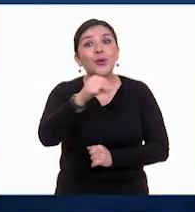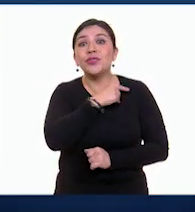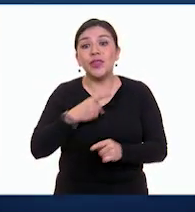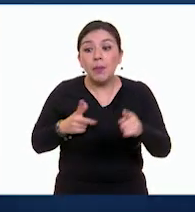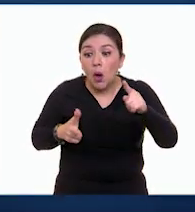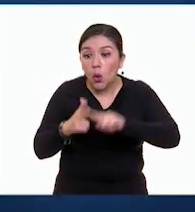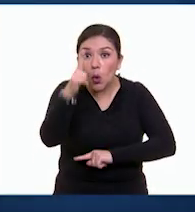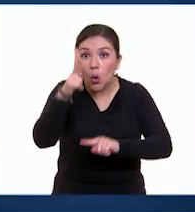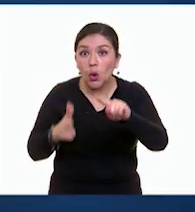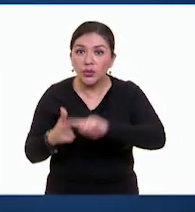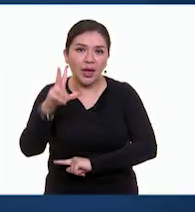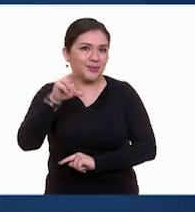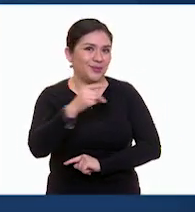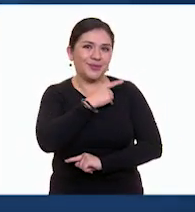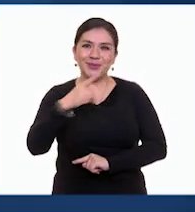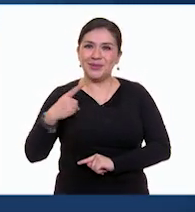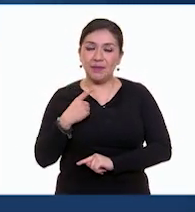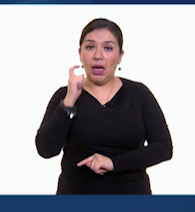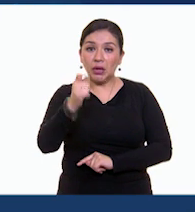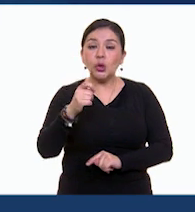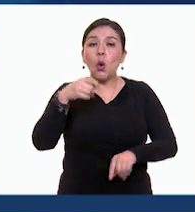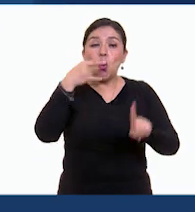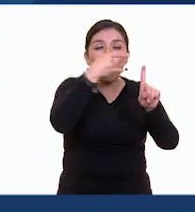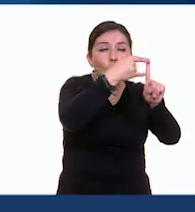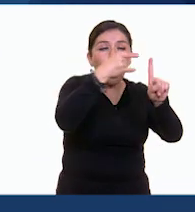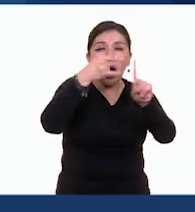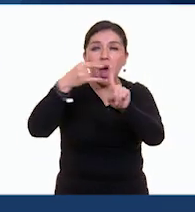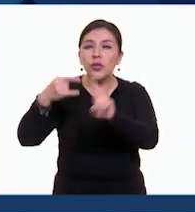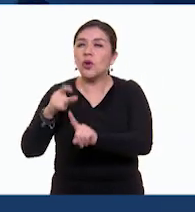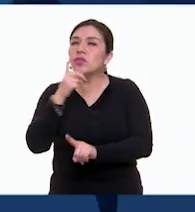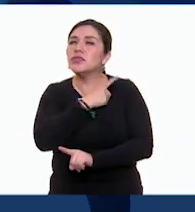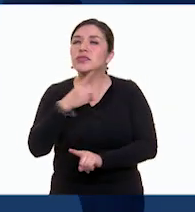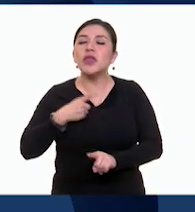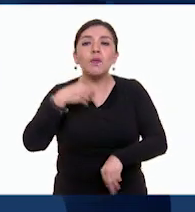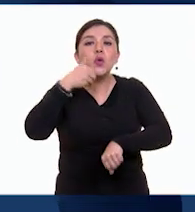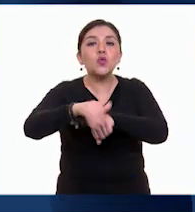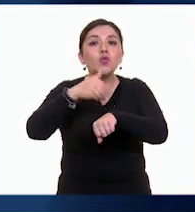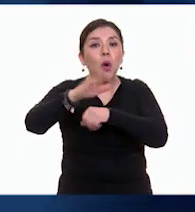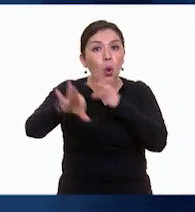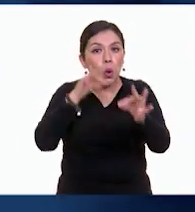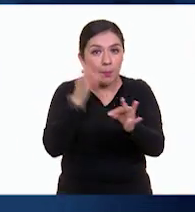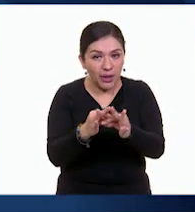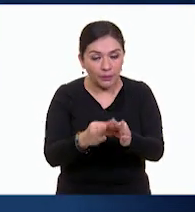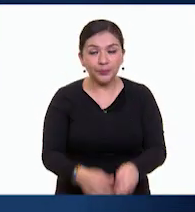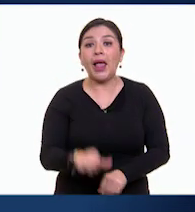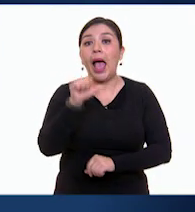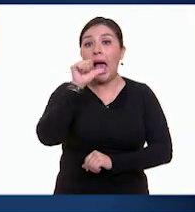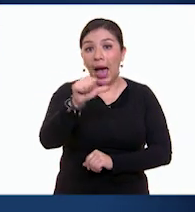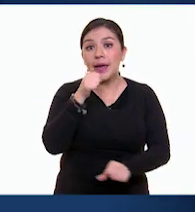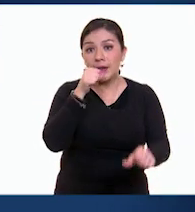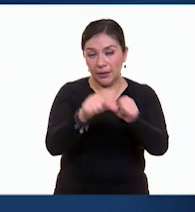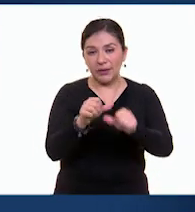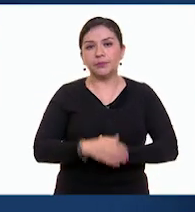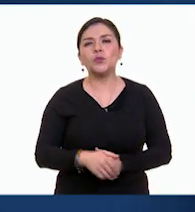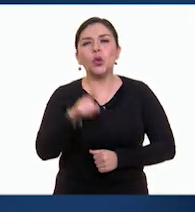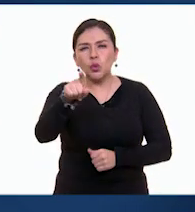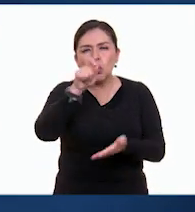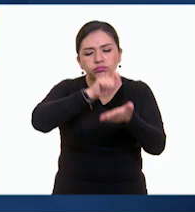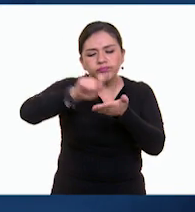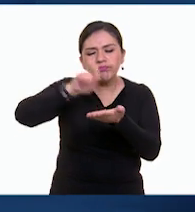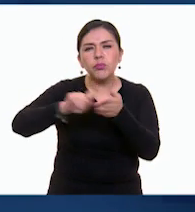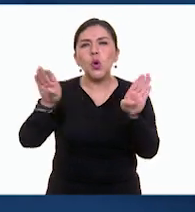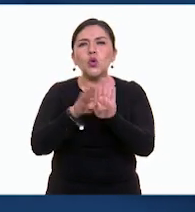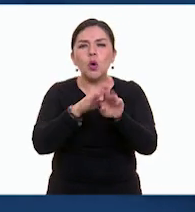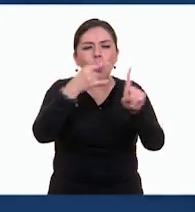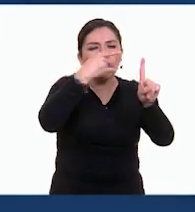cortes, es decir, el número de losetas tendrá que ser un número entero. Inciso A. Escriban 3 medidas que pueden tener